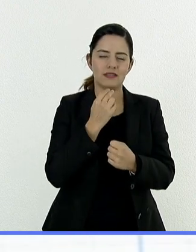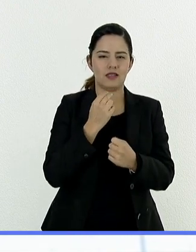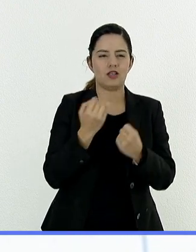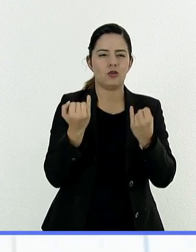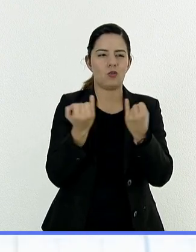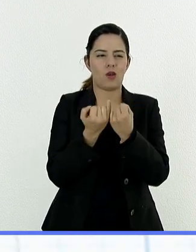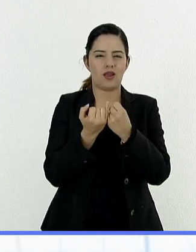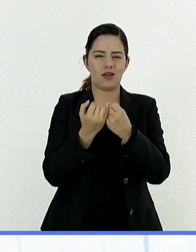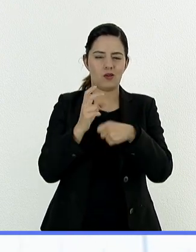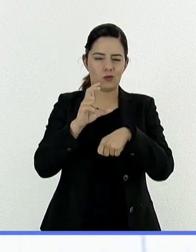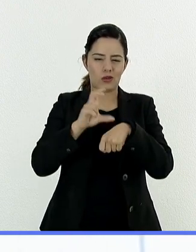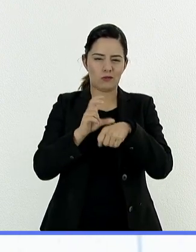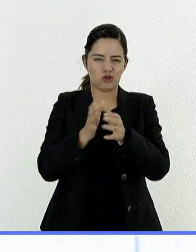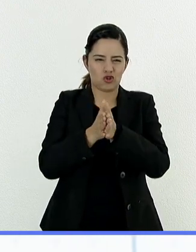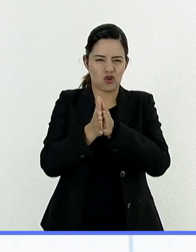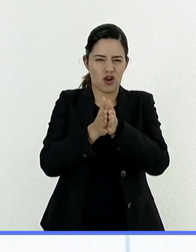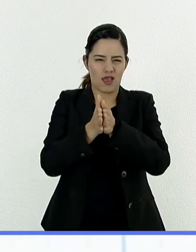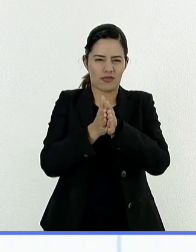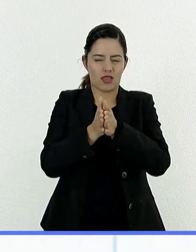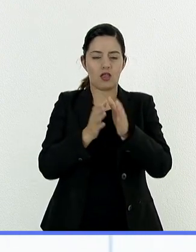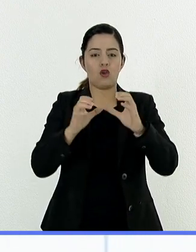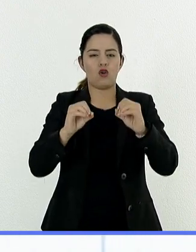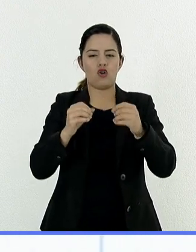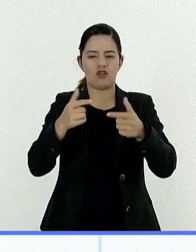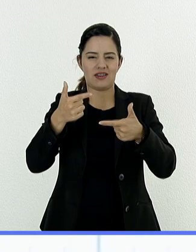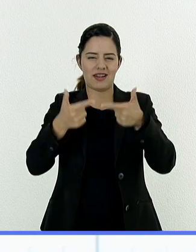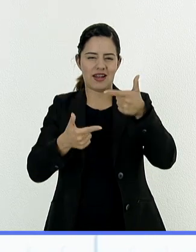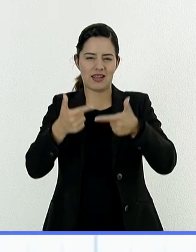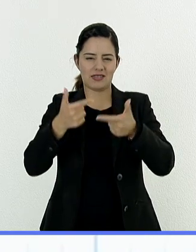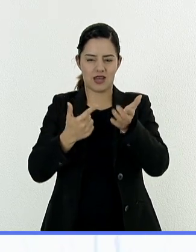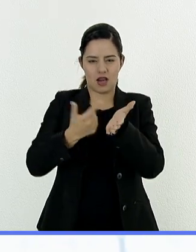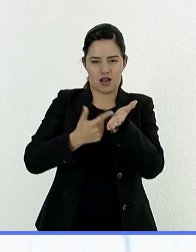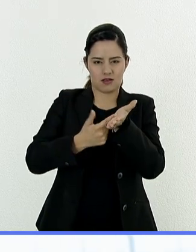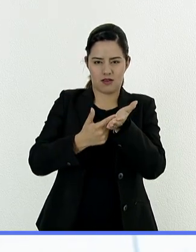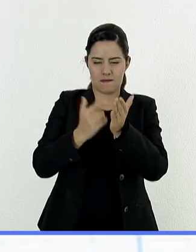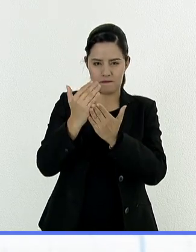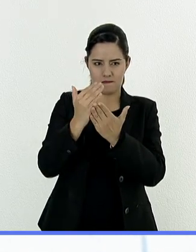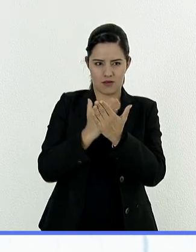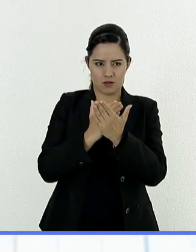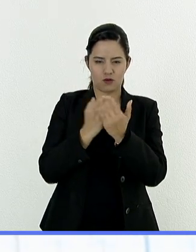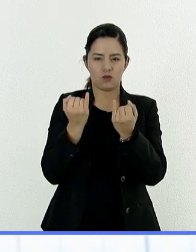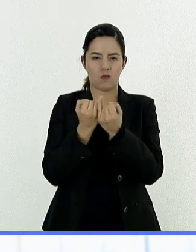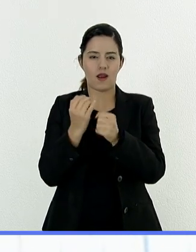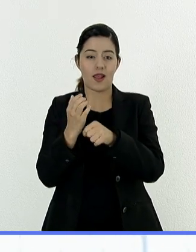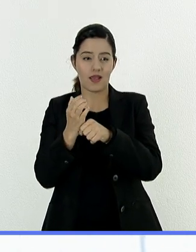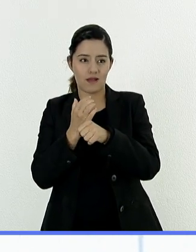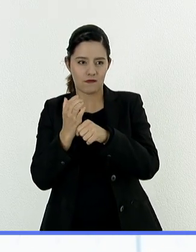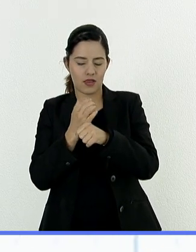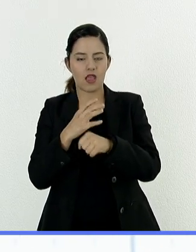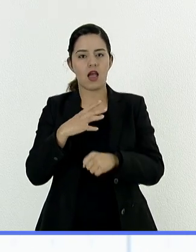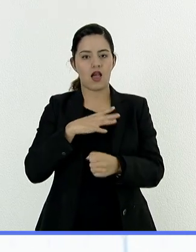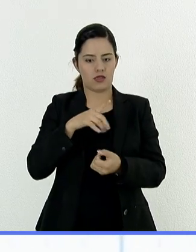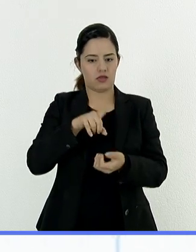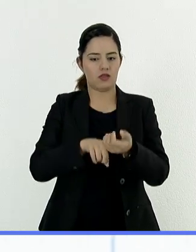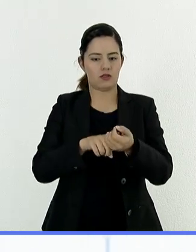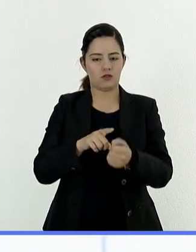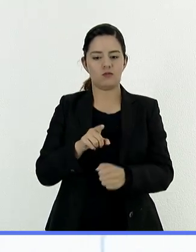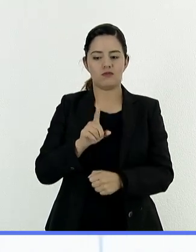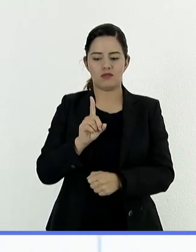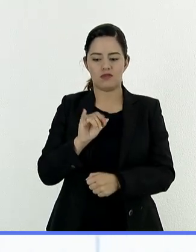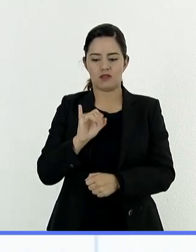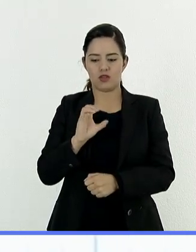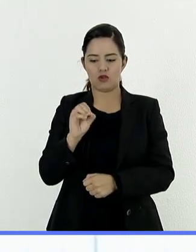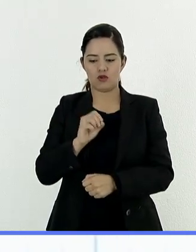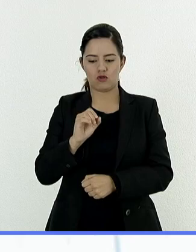huevitos de chocolate de leches bajas en grasa y de sustitutos de crema para café contienen dióxido de titanio un aditivo